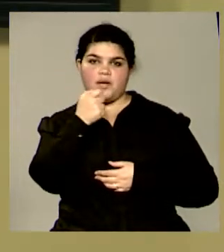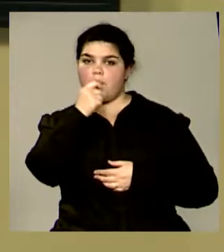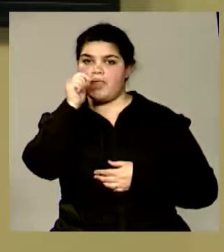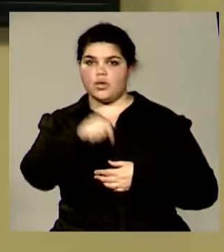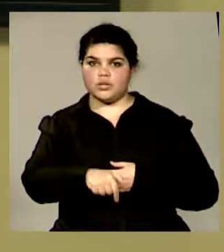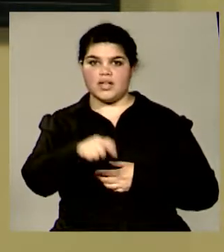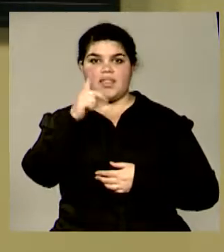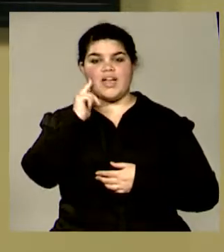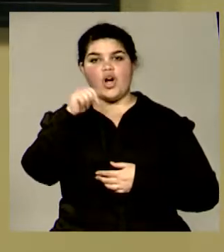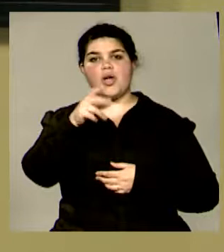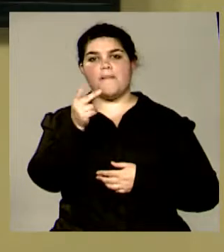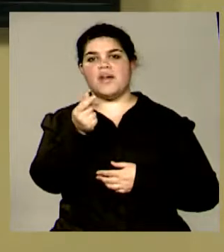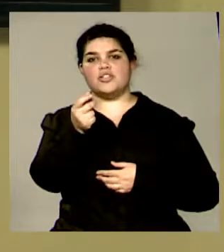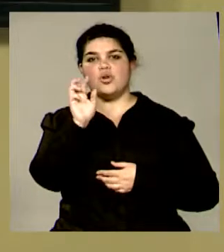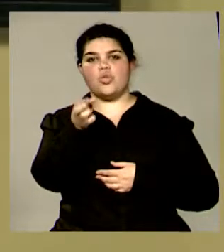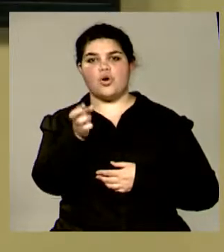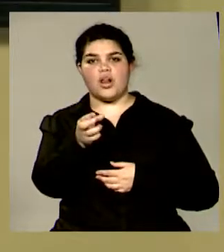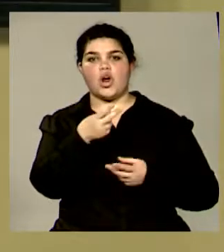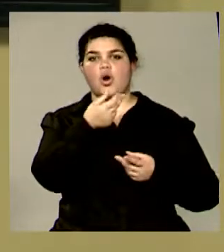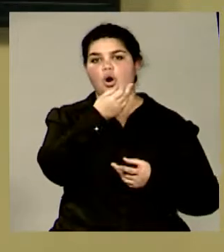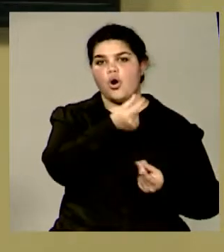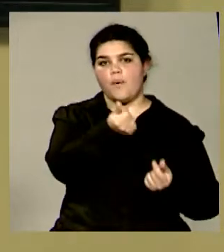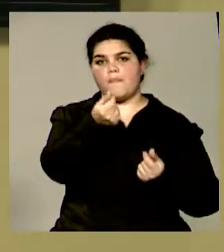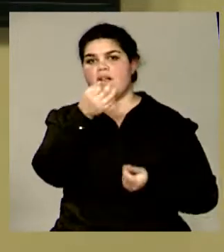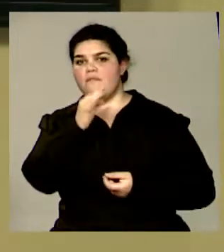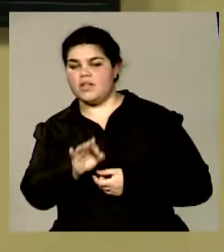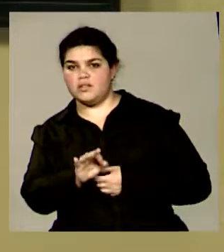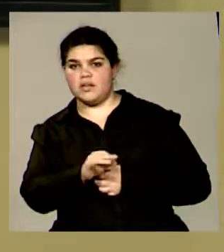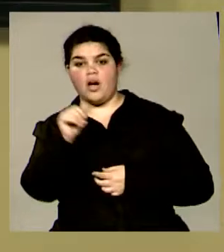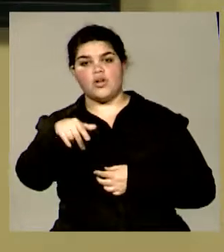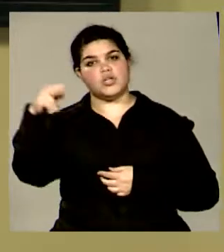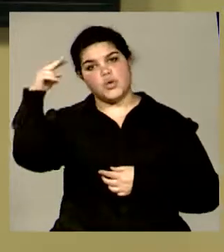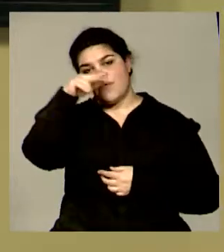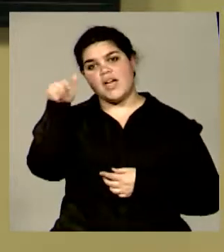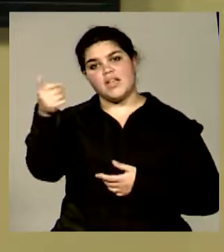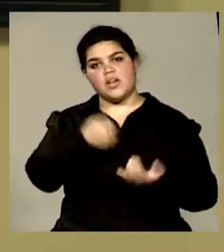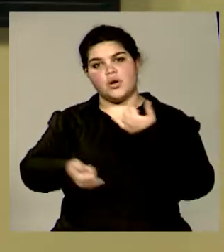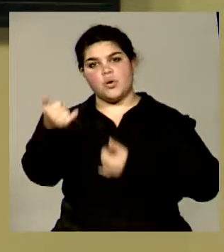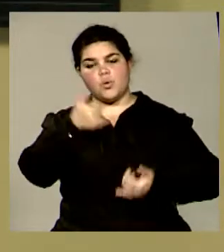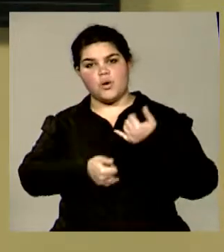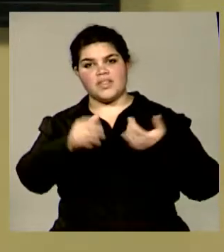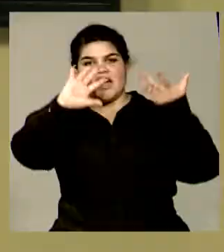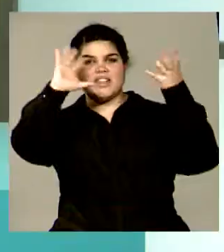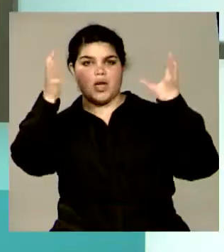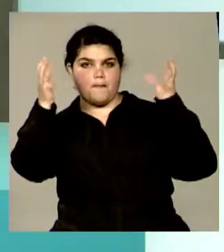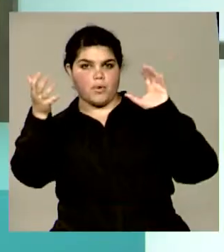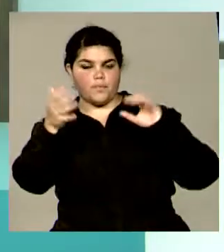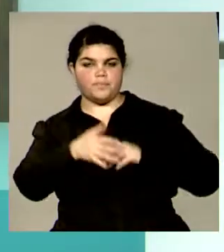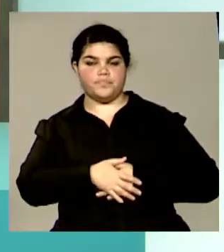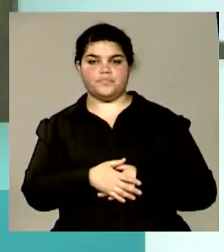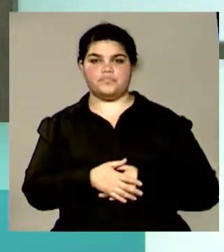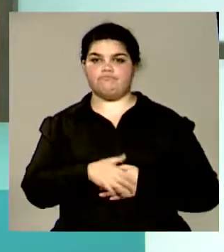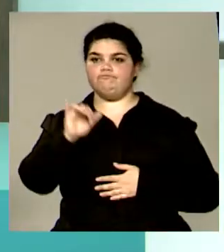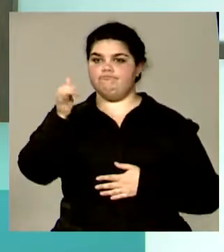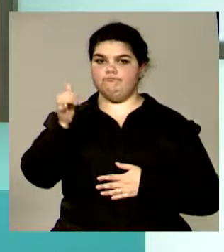Mendoza hoy, el precio del dólar para la compra y para la venta. Y ahora sí, Sofía Castro tiene toda la información en cuanto al tiempo. Así es,